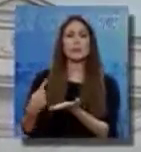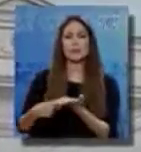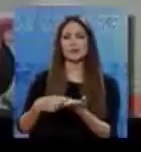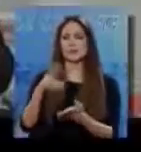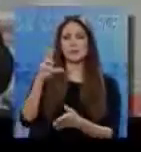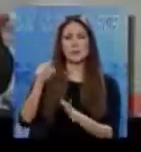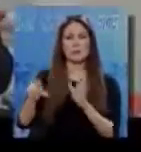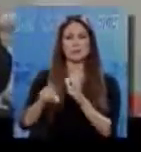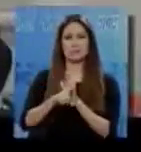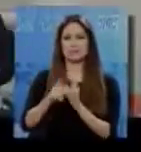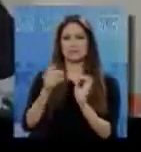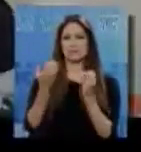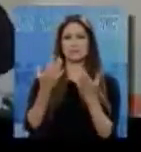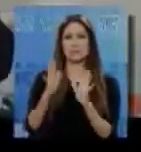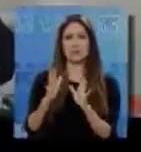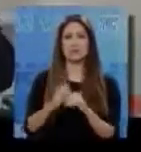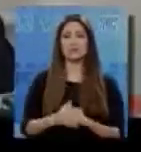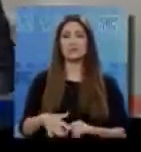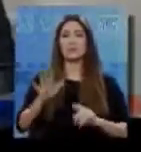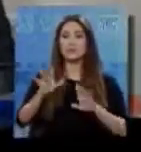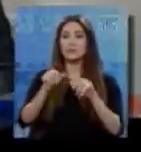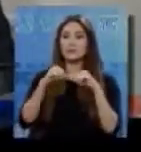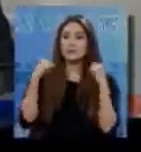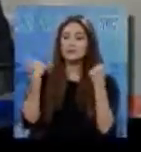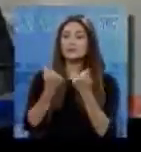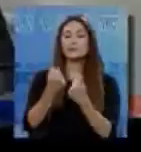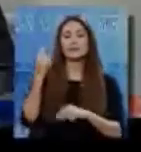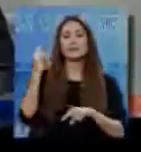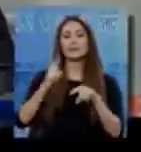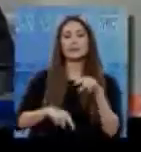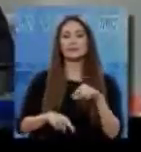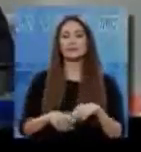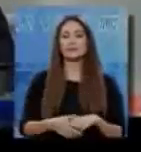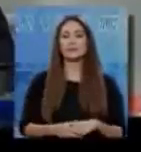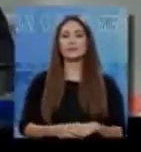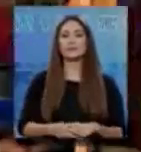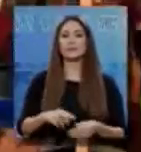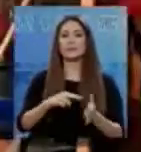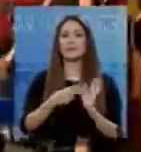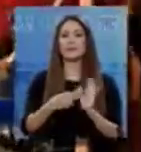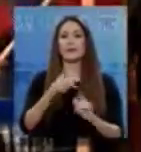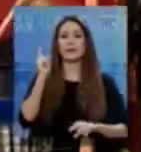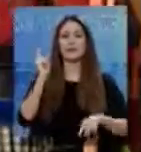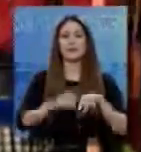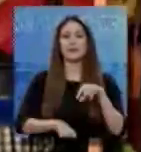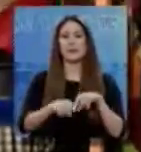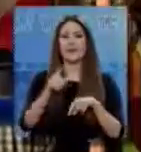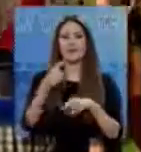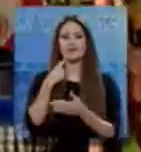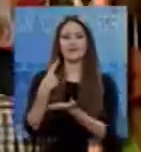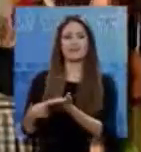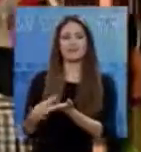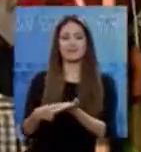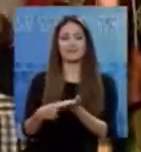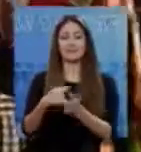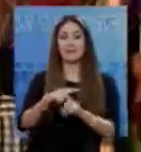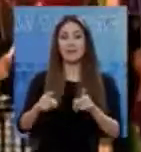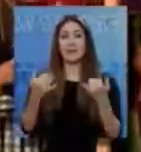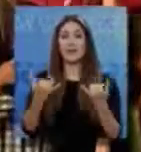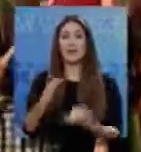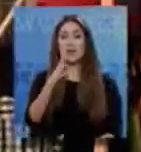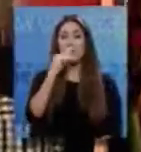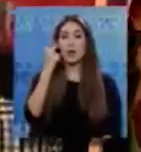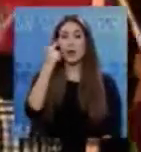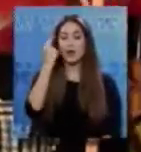legitimidad. Se convocan a una asamblea inexistente y les convocan anónimamente. Durante la concentración de respaldo al gobierno, el presidente